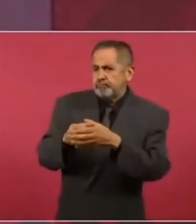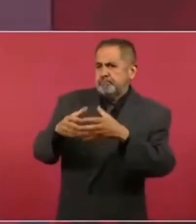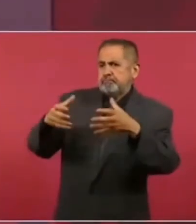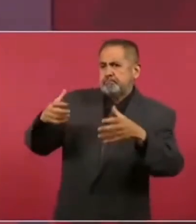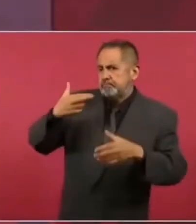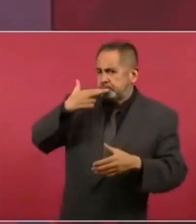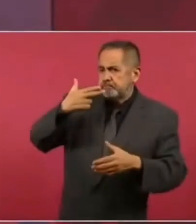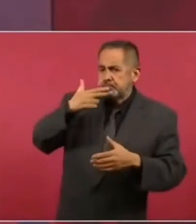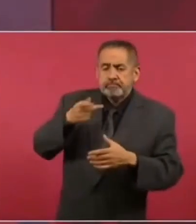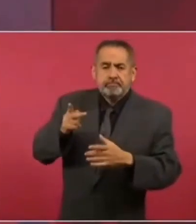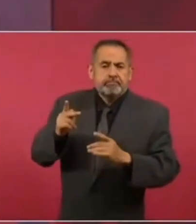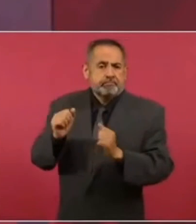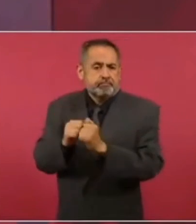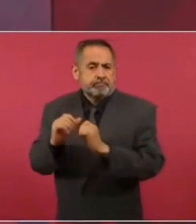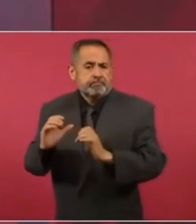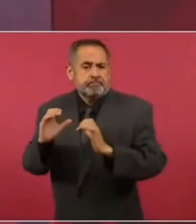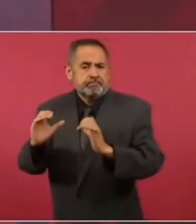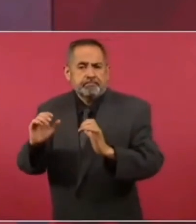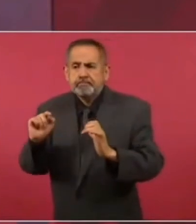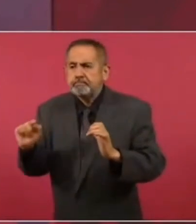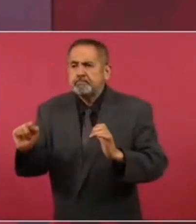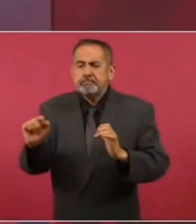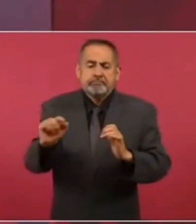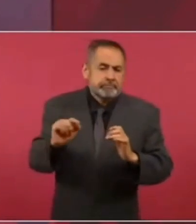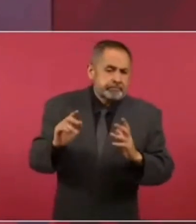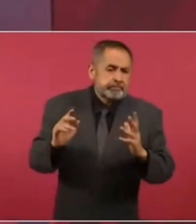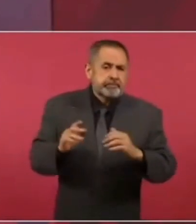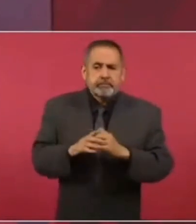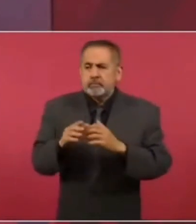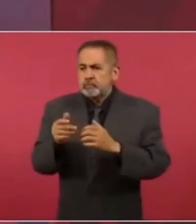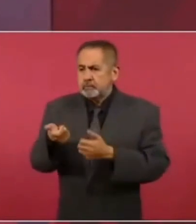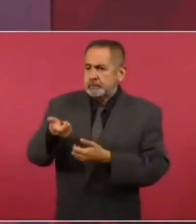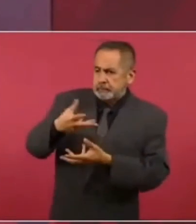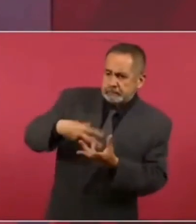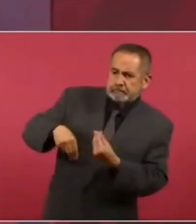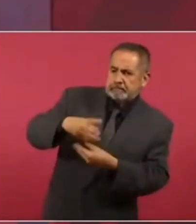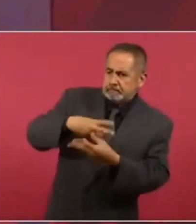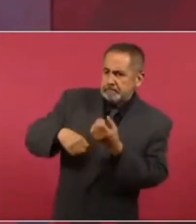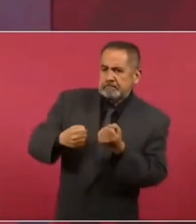para que sea sustentable,